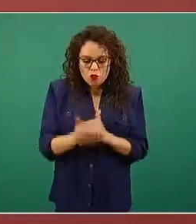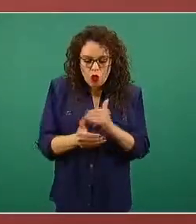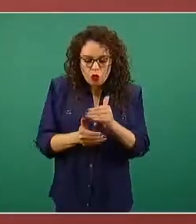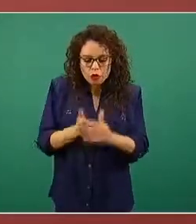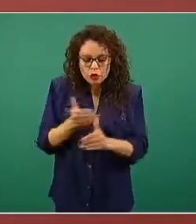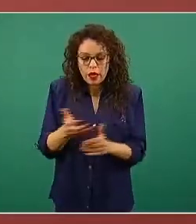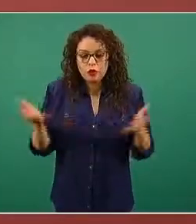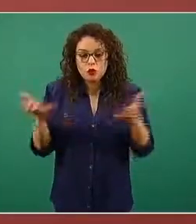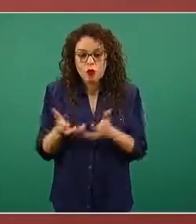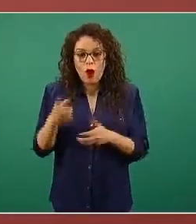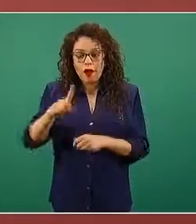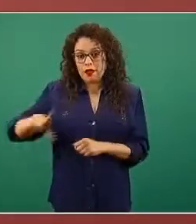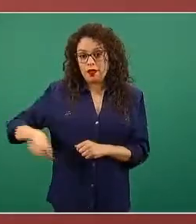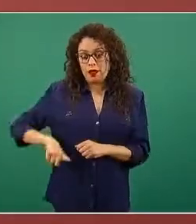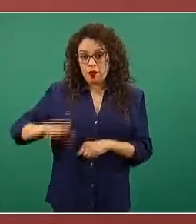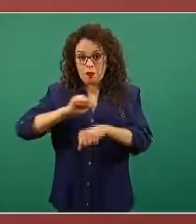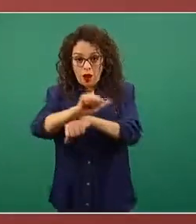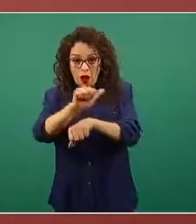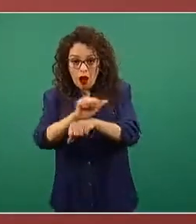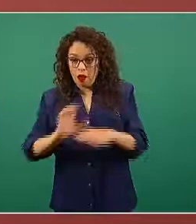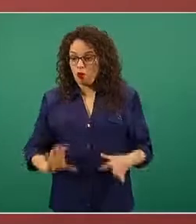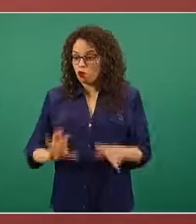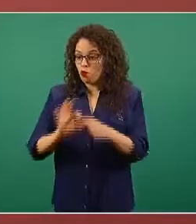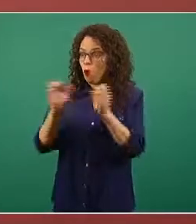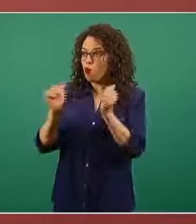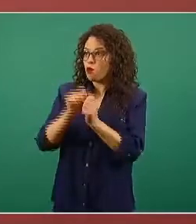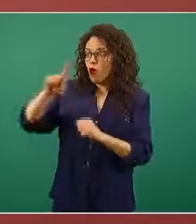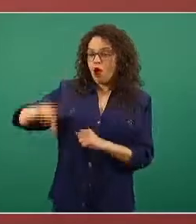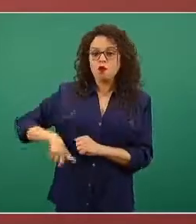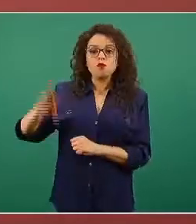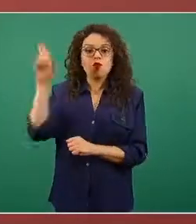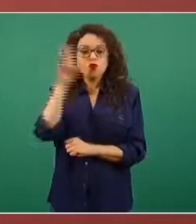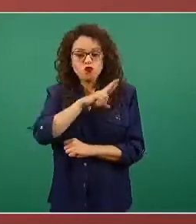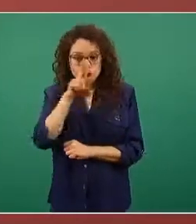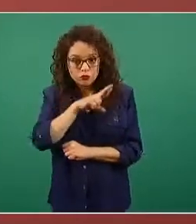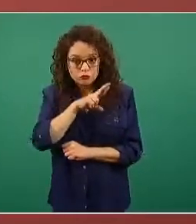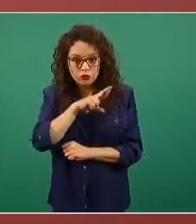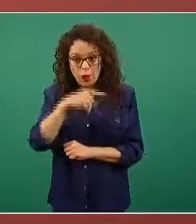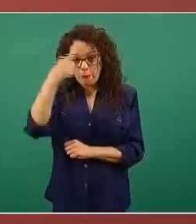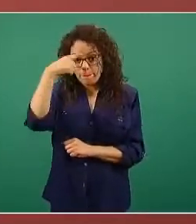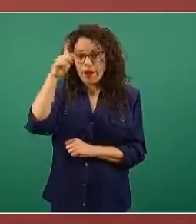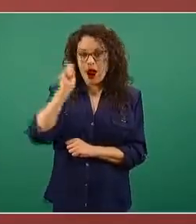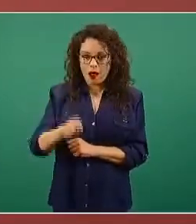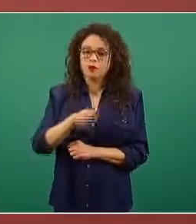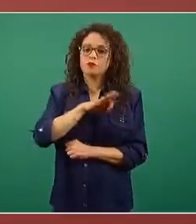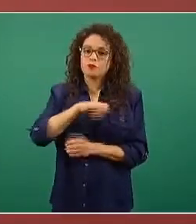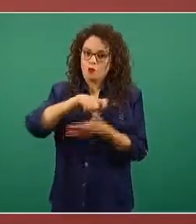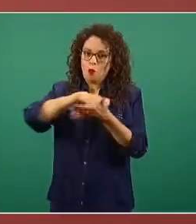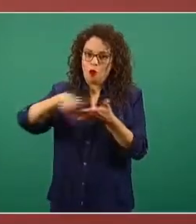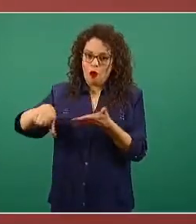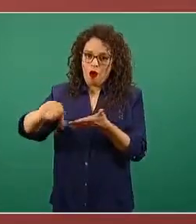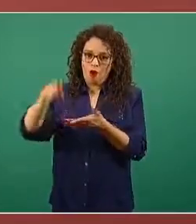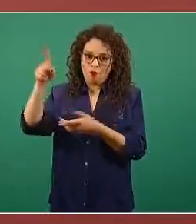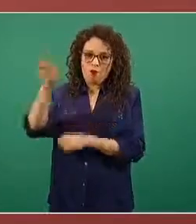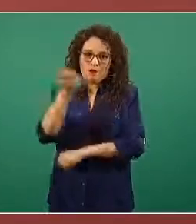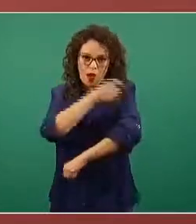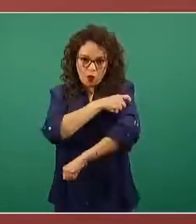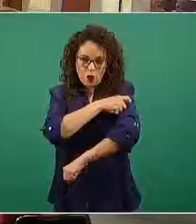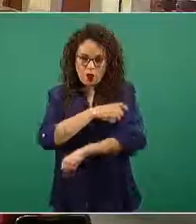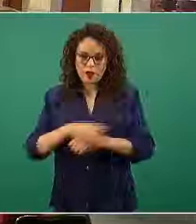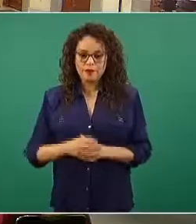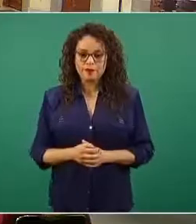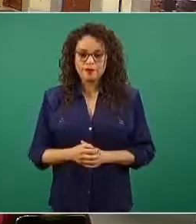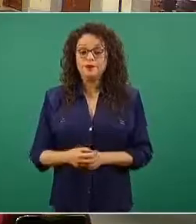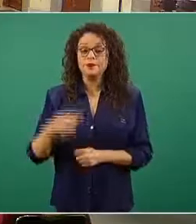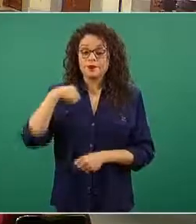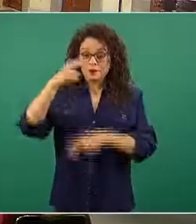de Argentina con el gobierno ruso y con el Fondo Ruso de Inversiones Directas para tener acceso. El resultado de la